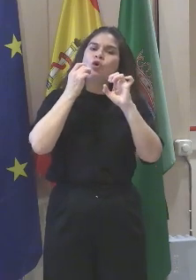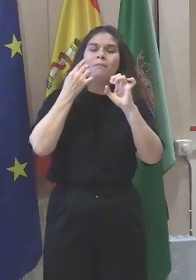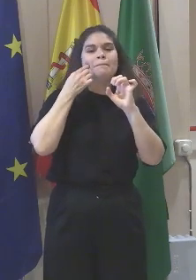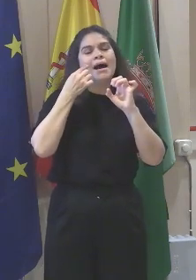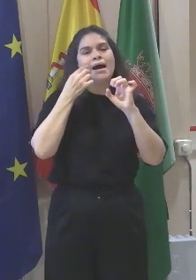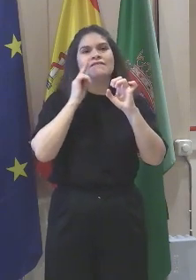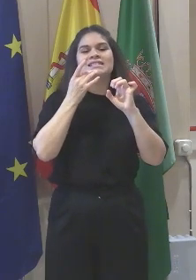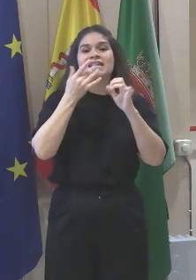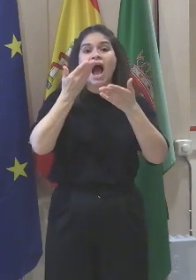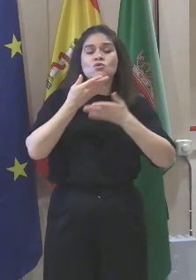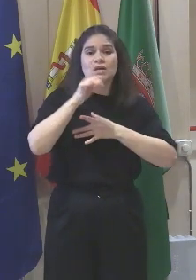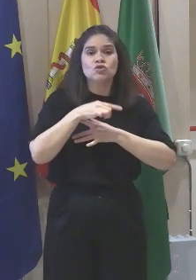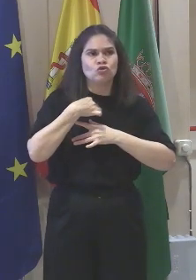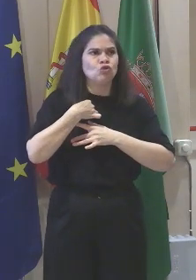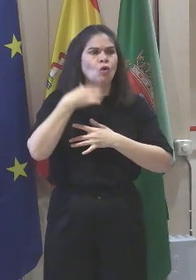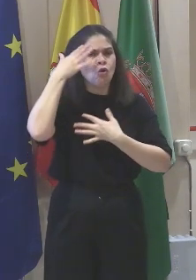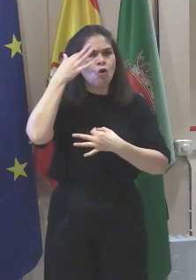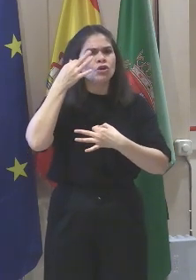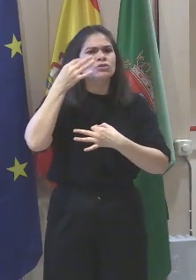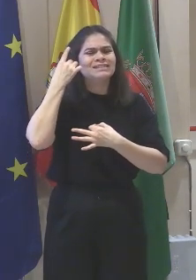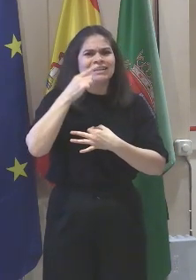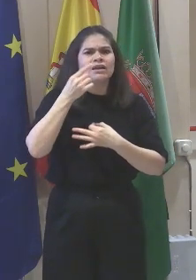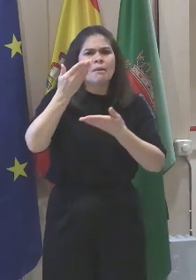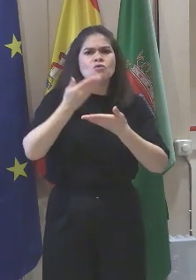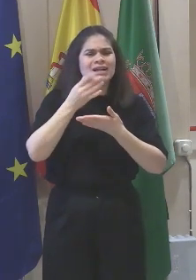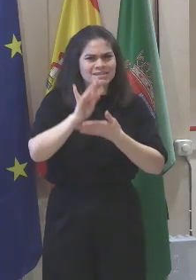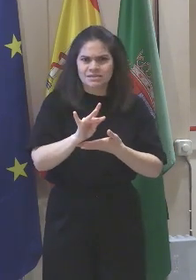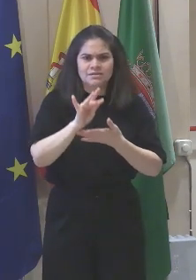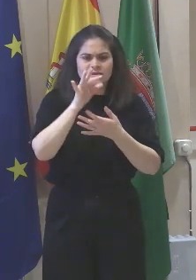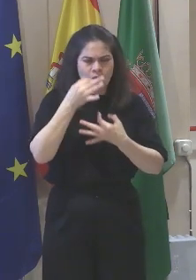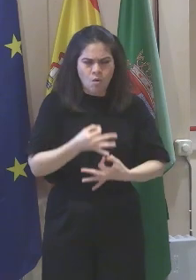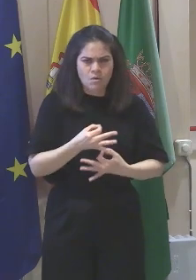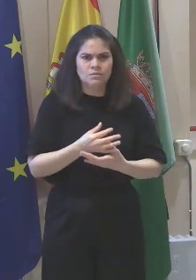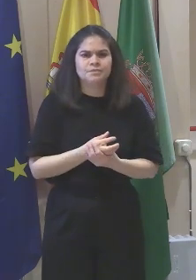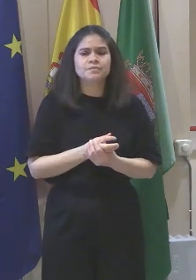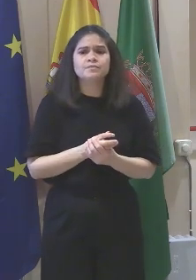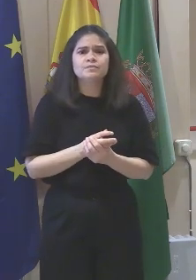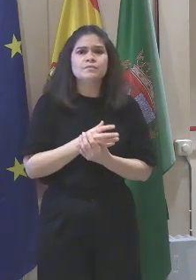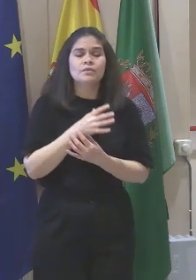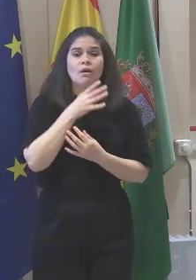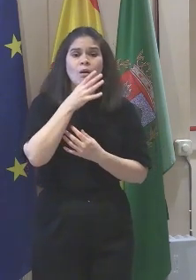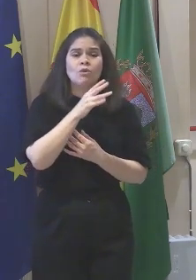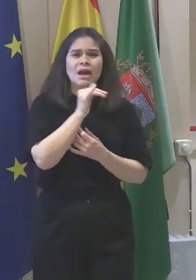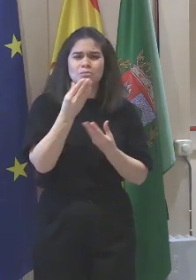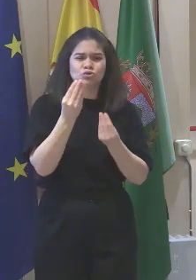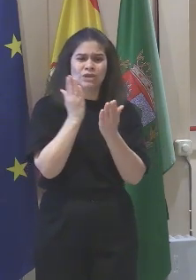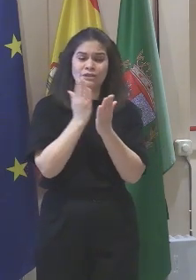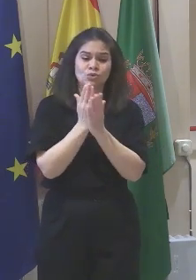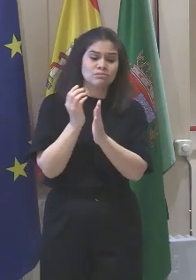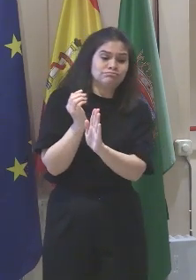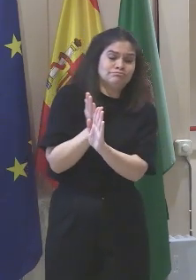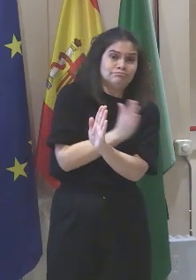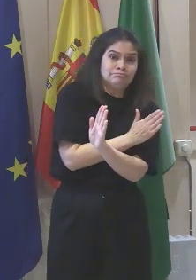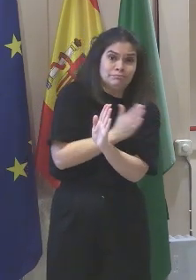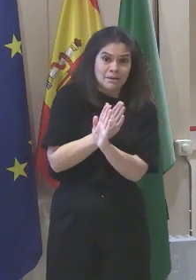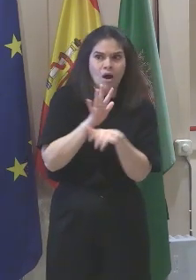ayuda. Lógicamente yo no tengo ninguna duda que va a ayudar, sin lugar a duda, porque tenemos muchos estudios previos hasta llegar hasta